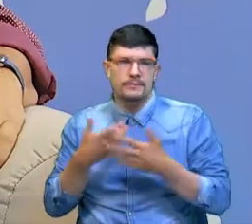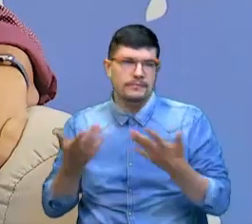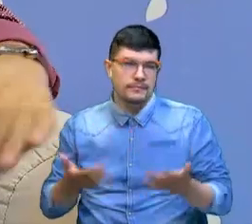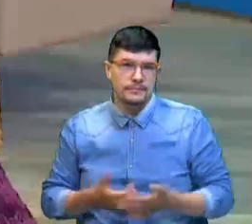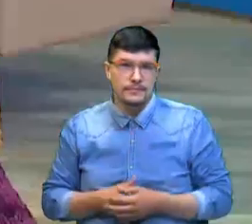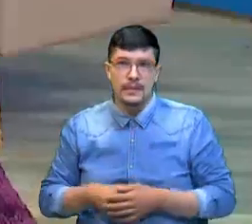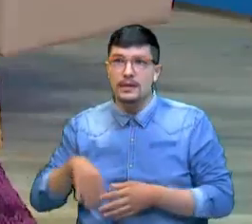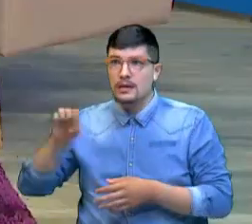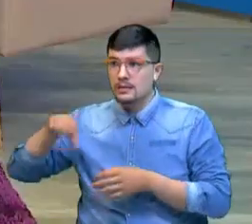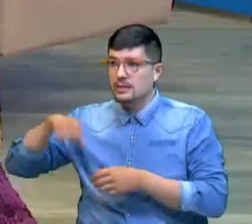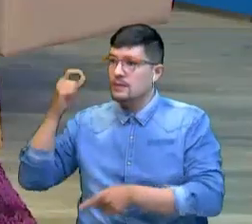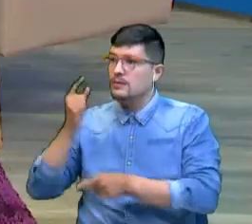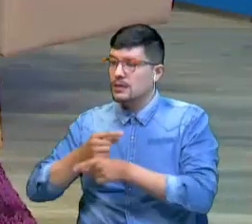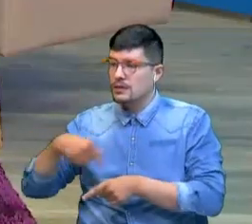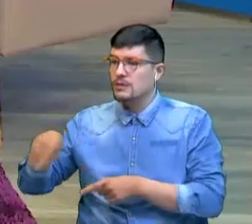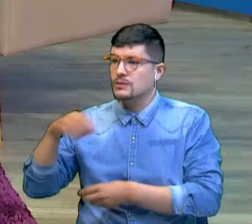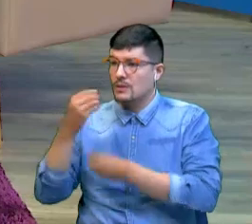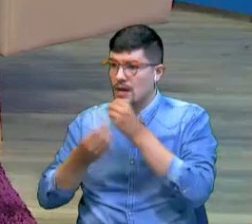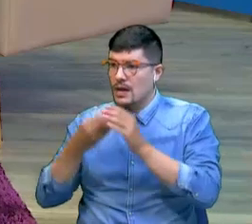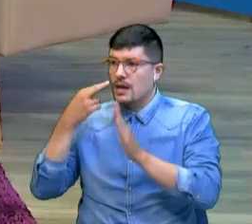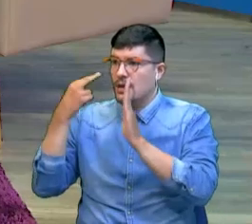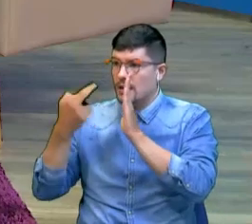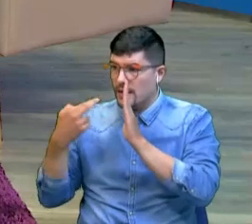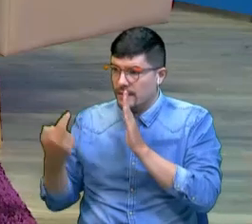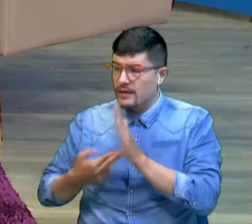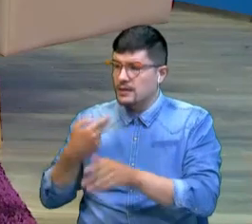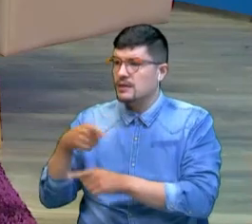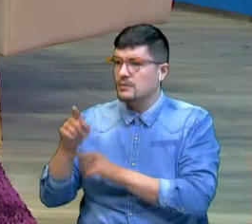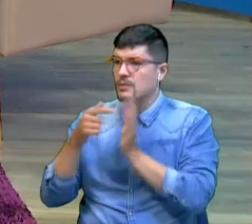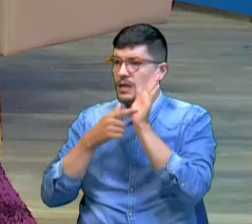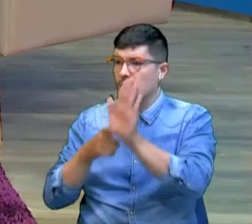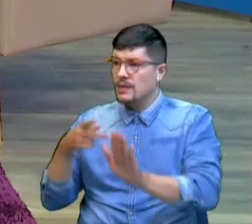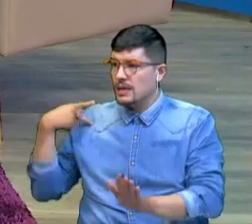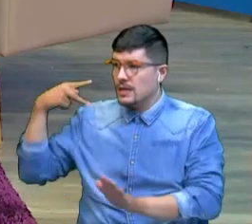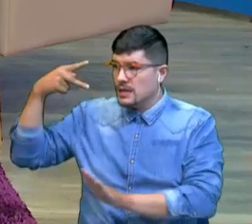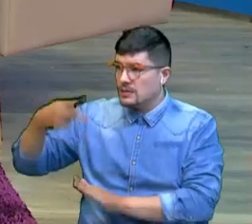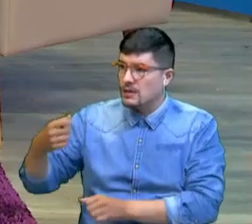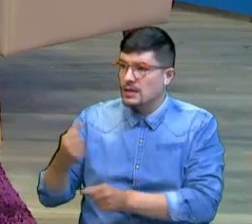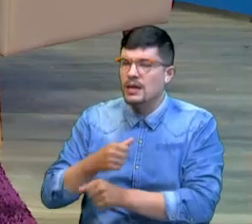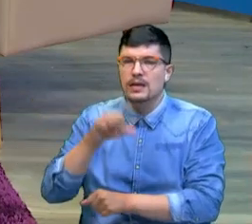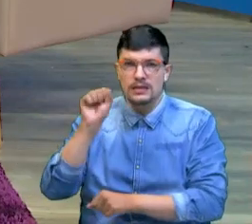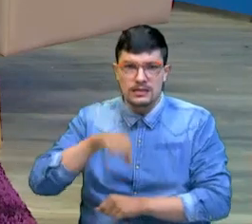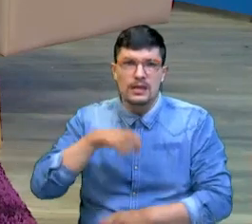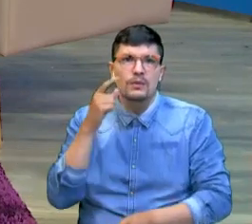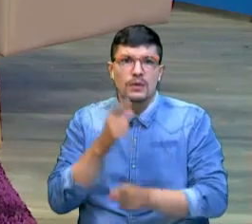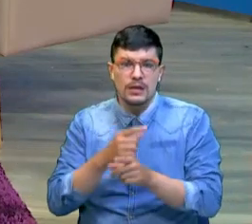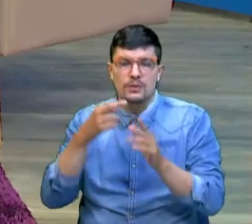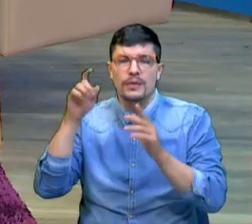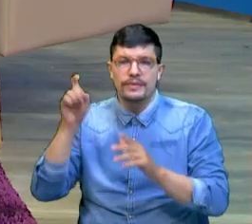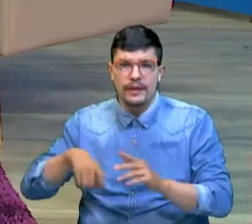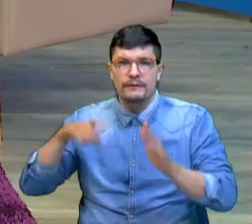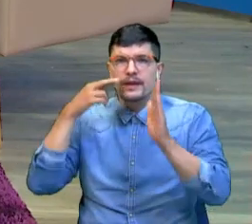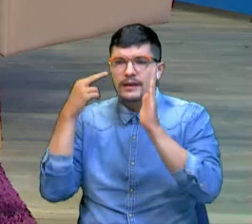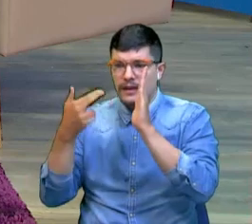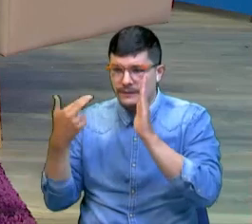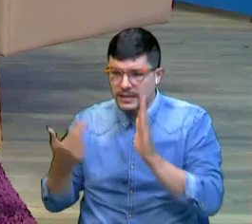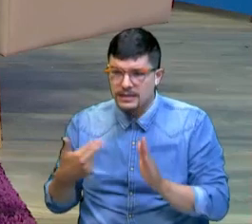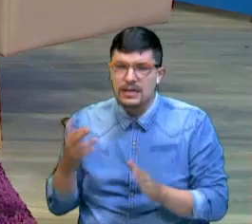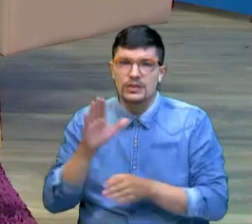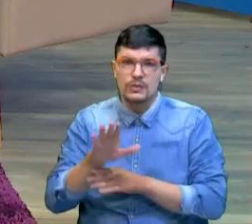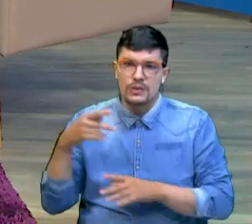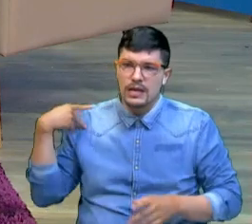Claro, y que hagan revisar periódicamente la historia laboral. Es fundamental, claro, hay que estar revisando la historia